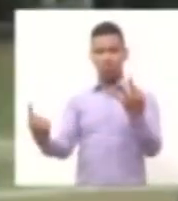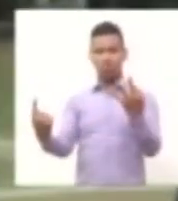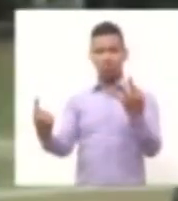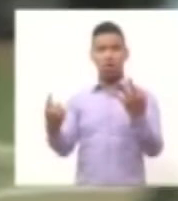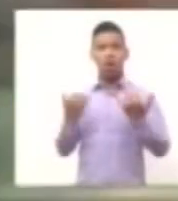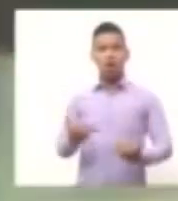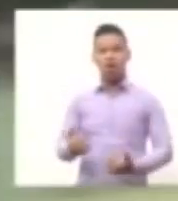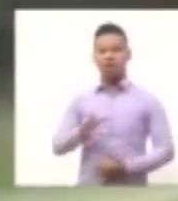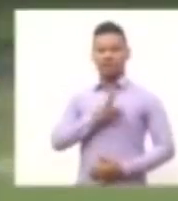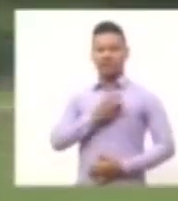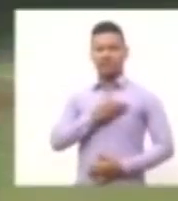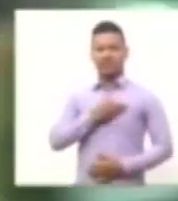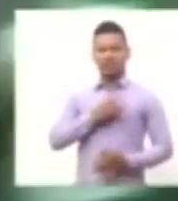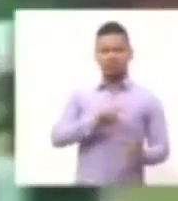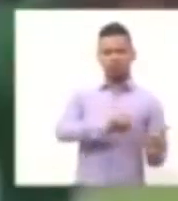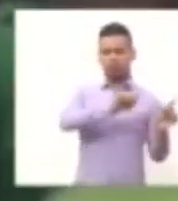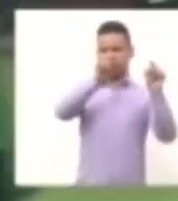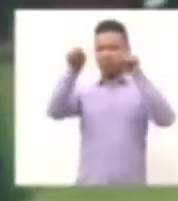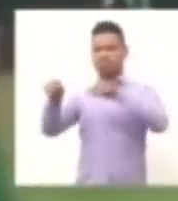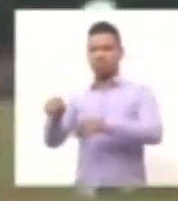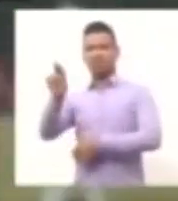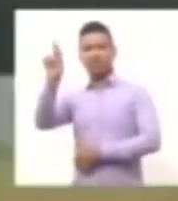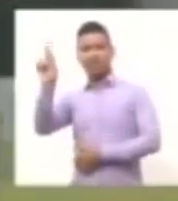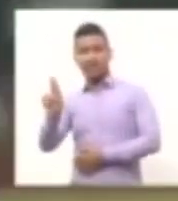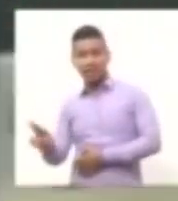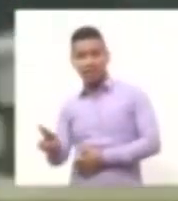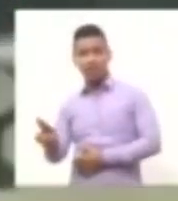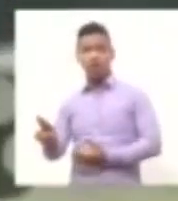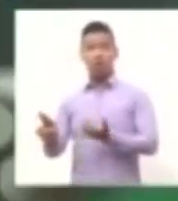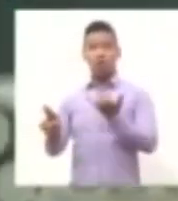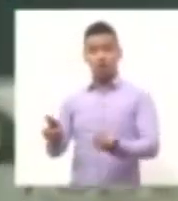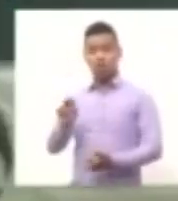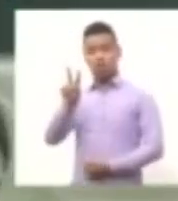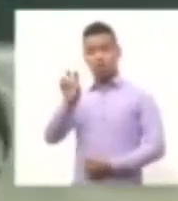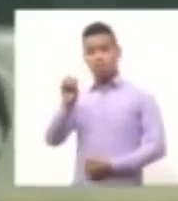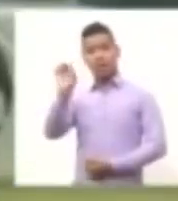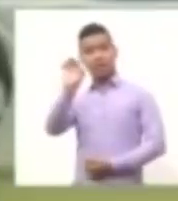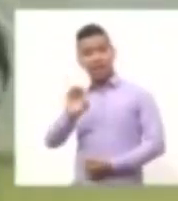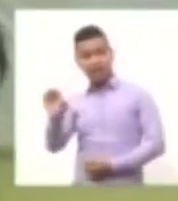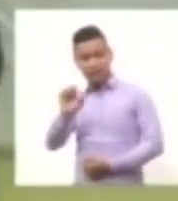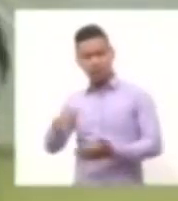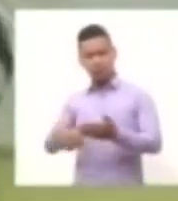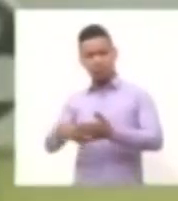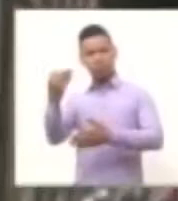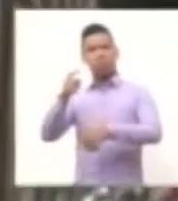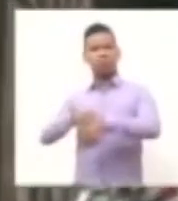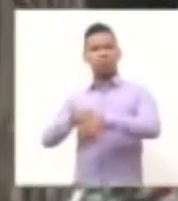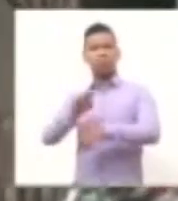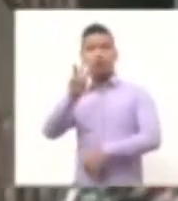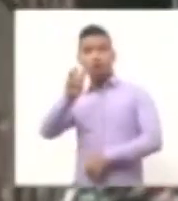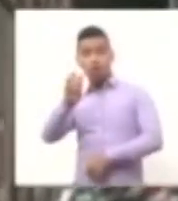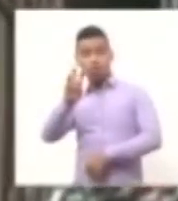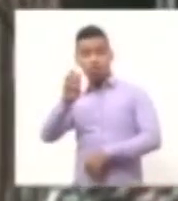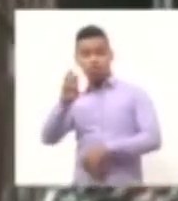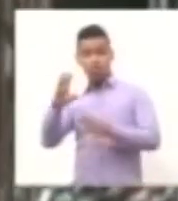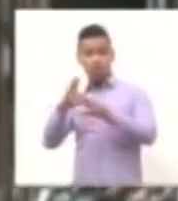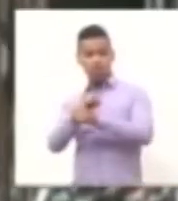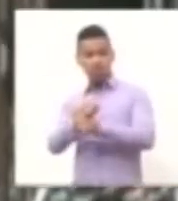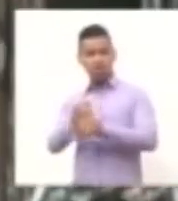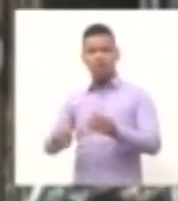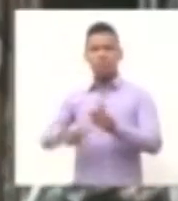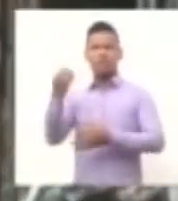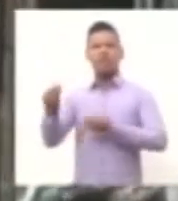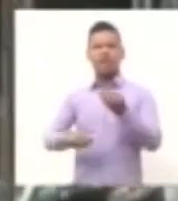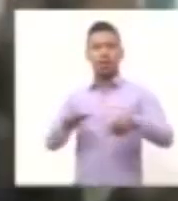trasladan hoy para Sincelejo y en el estadio 20 de enero a partir de las 7 de la noche, los Toros contra las cuerdas tienen la obligación